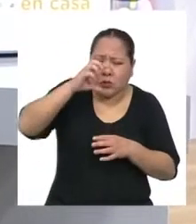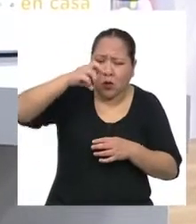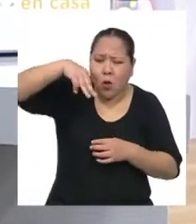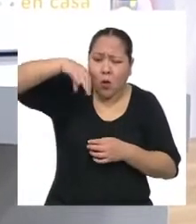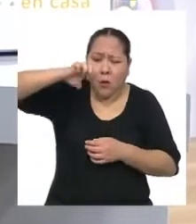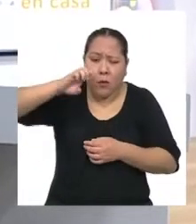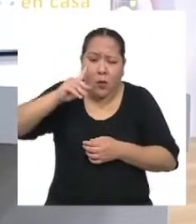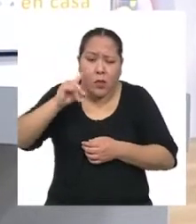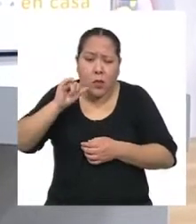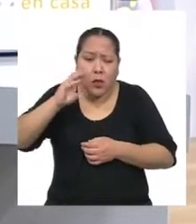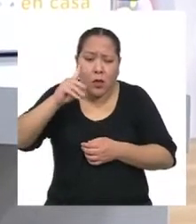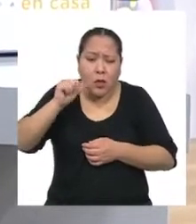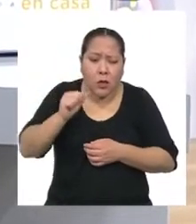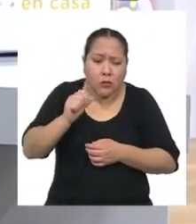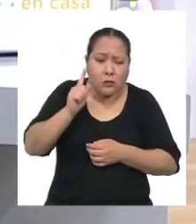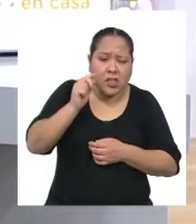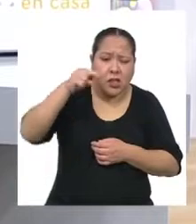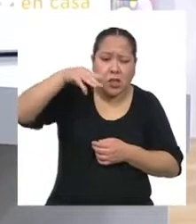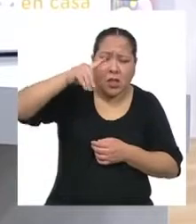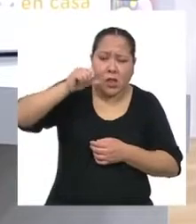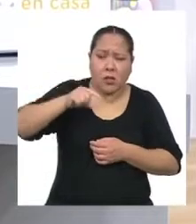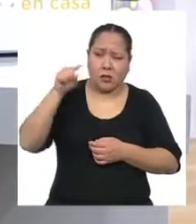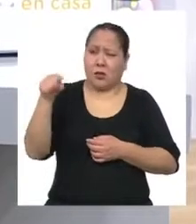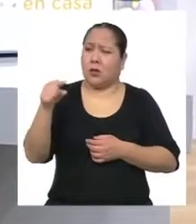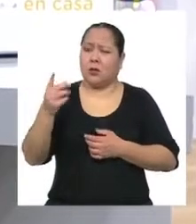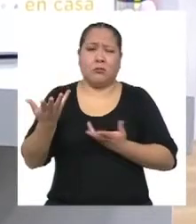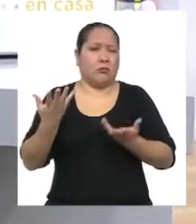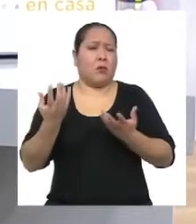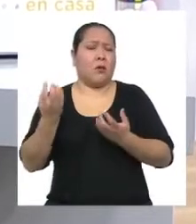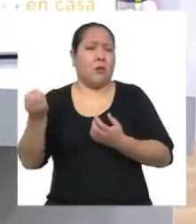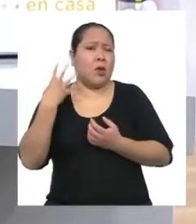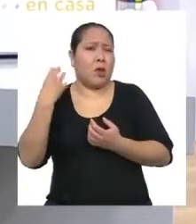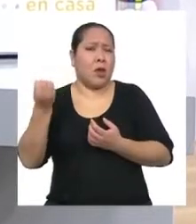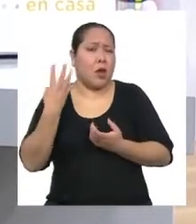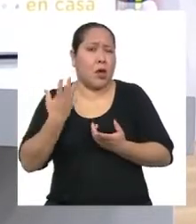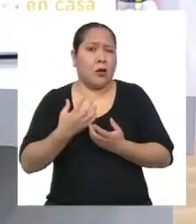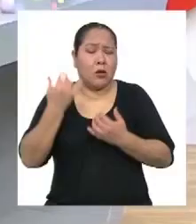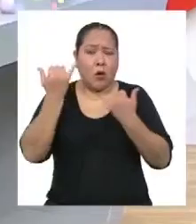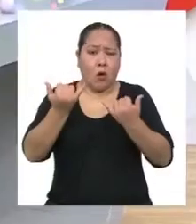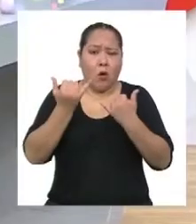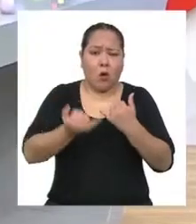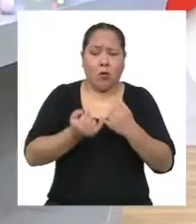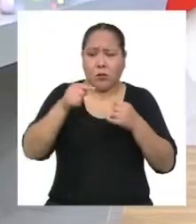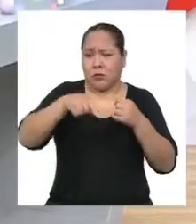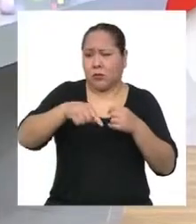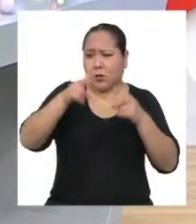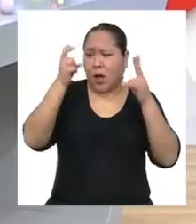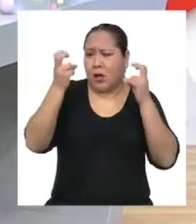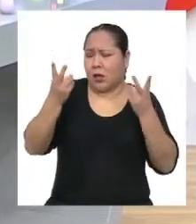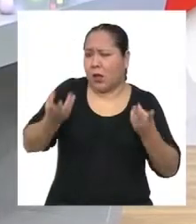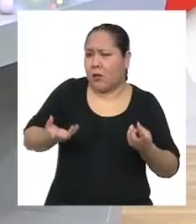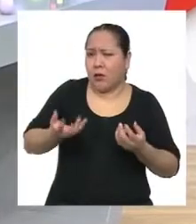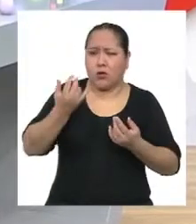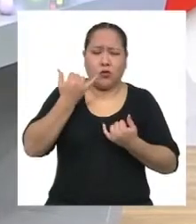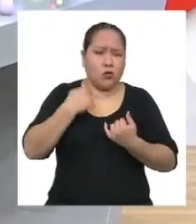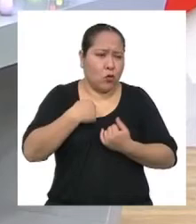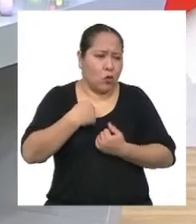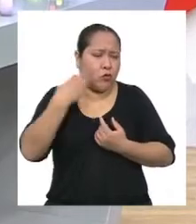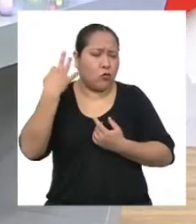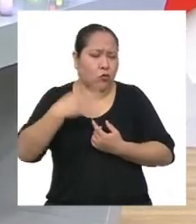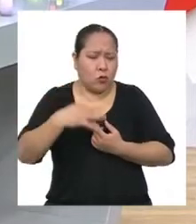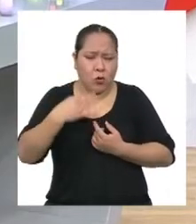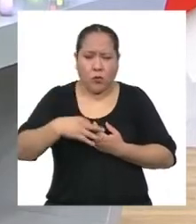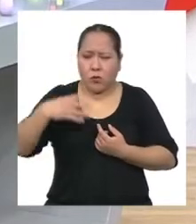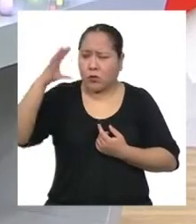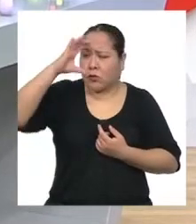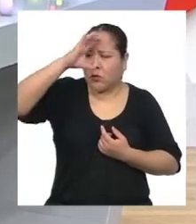central. Porque la producción me dijo que el programa de hoy iba a tratar de eso. Y como yo siempre estoy a la